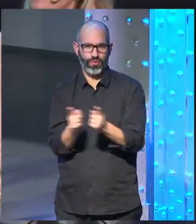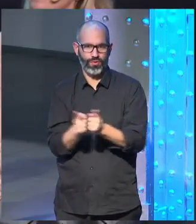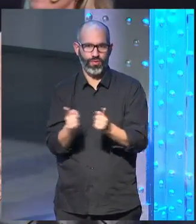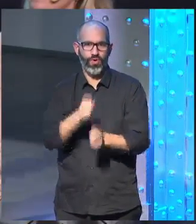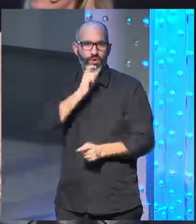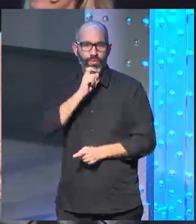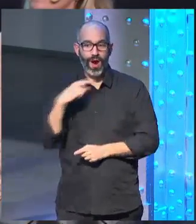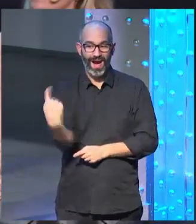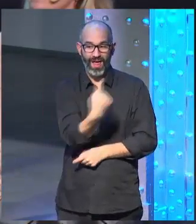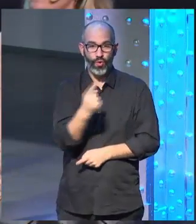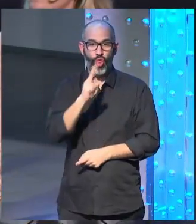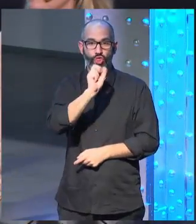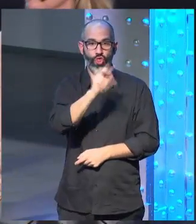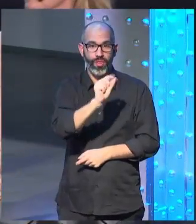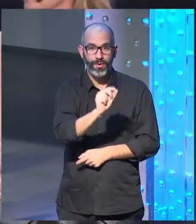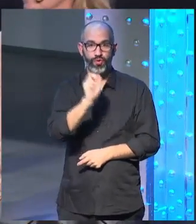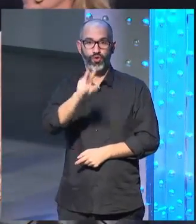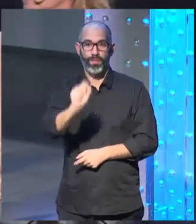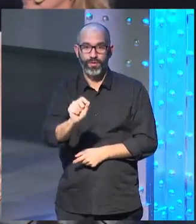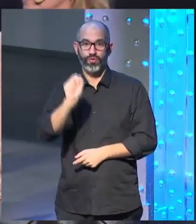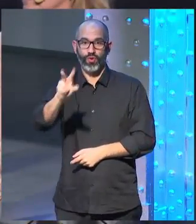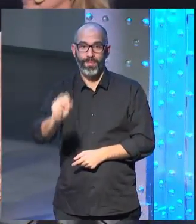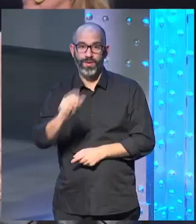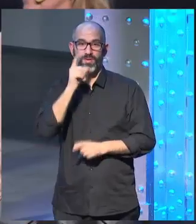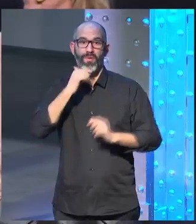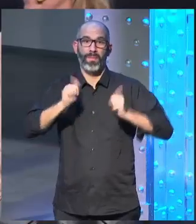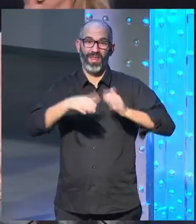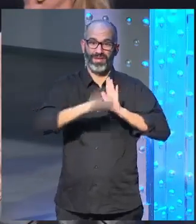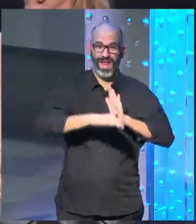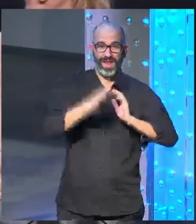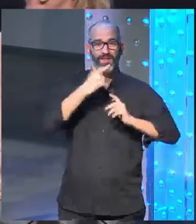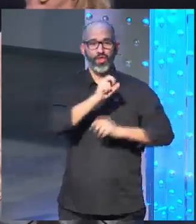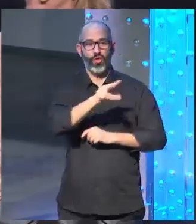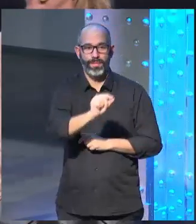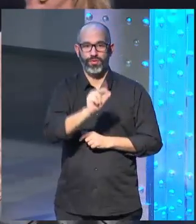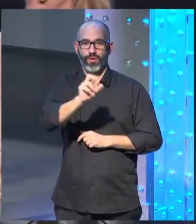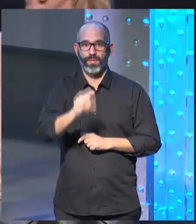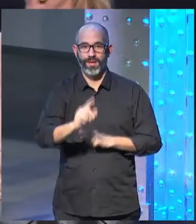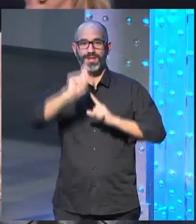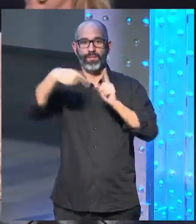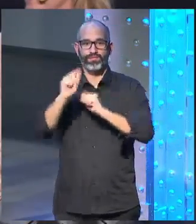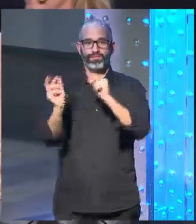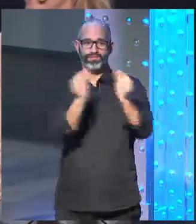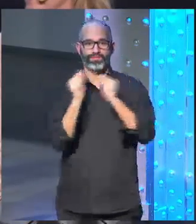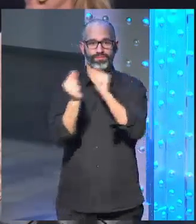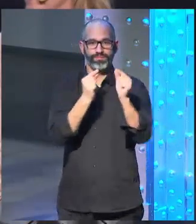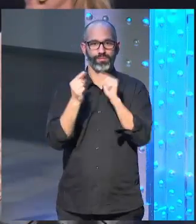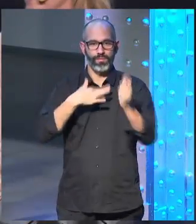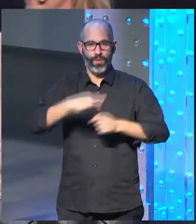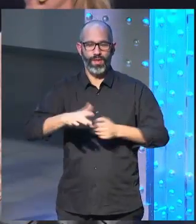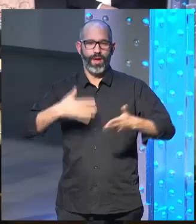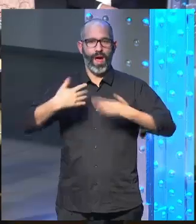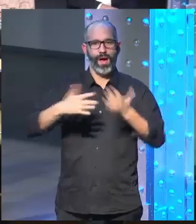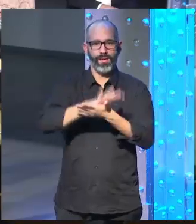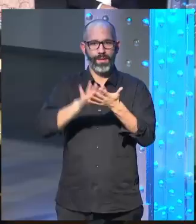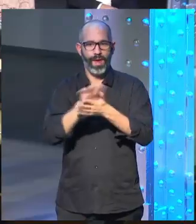acto. Ellos tendrán 12 minutos y no se pueden pasar ni uno porque hemos empezado tarde. 12 minutos para hablar, luego habrá coloquio. Ustedes vais